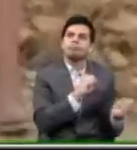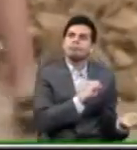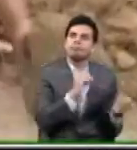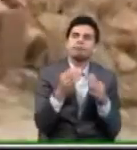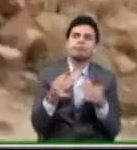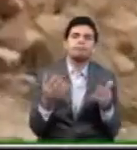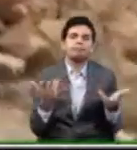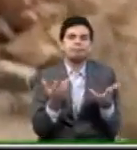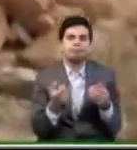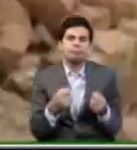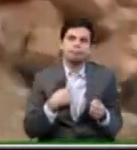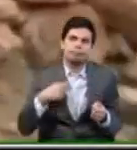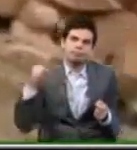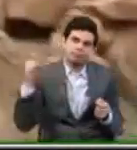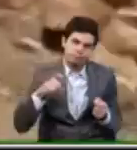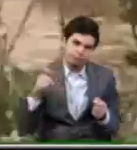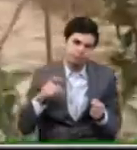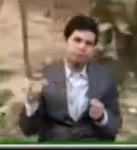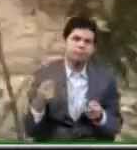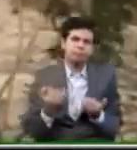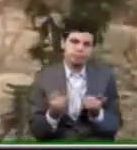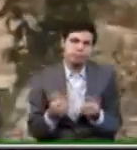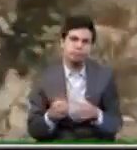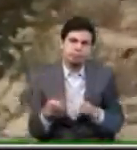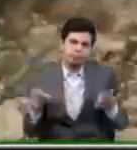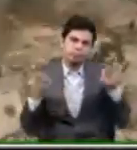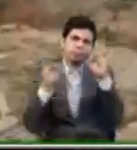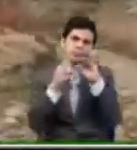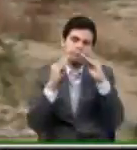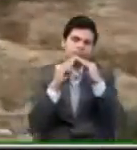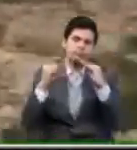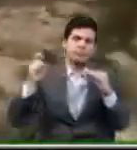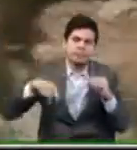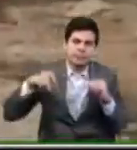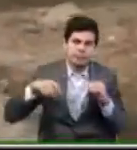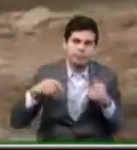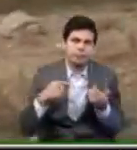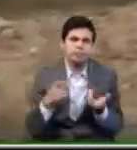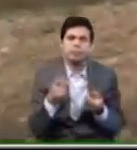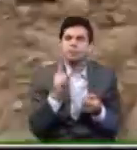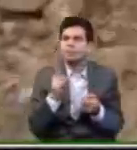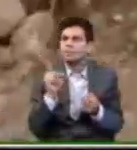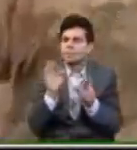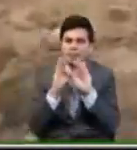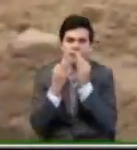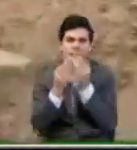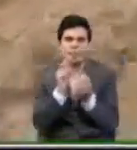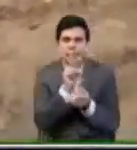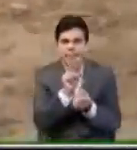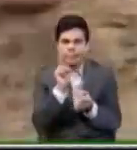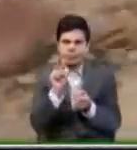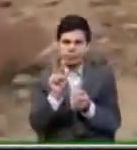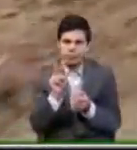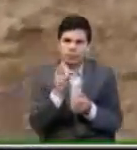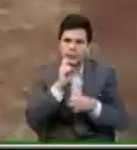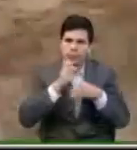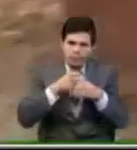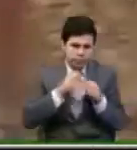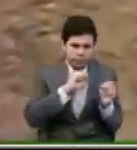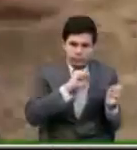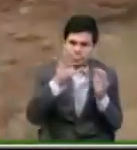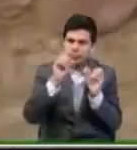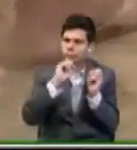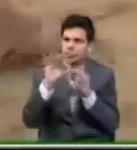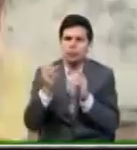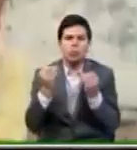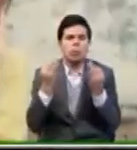me reubique porque realmente sí la necesito. Fueron 22 familias realmente reubicadas, fueron